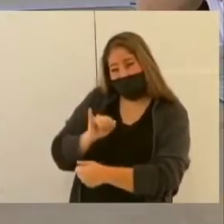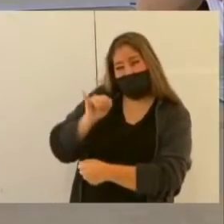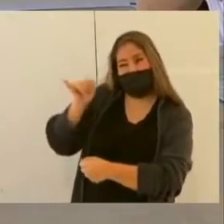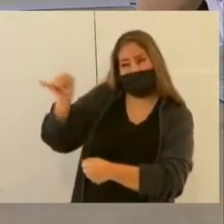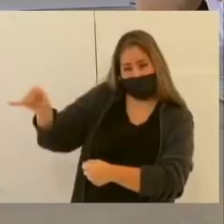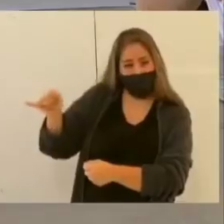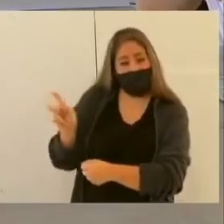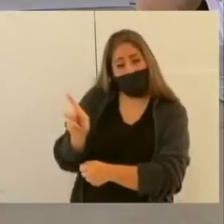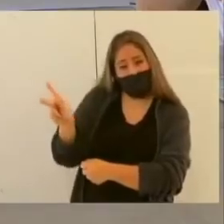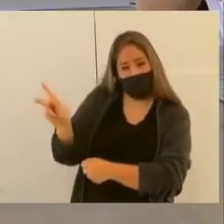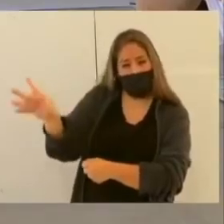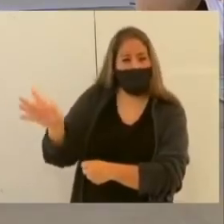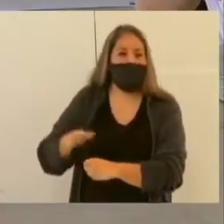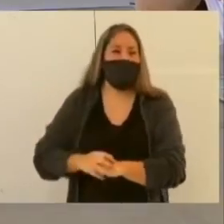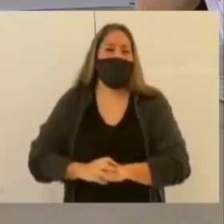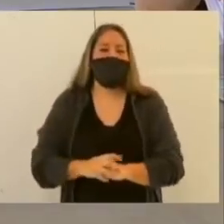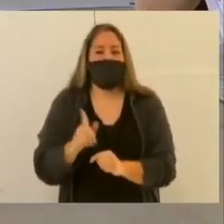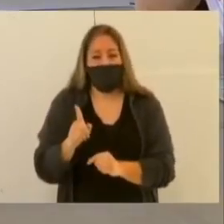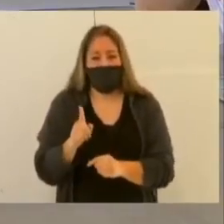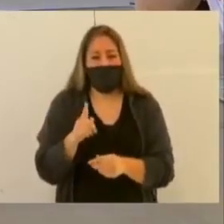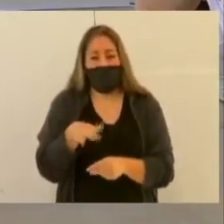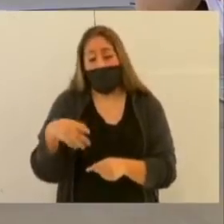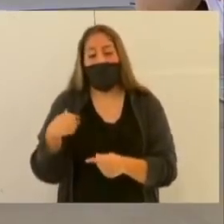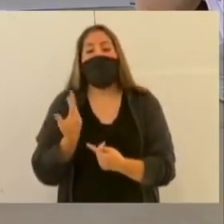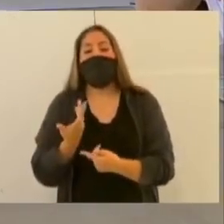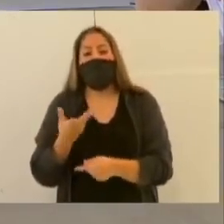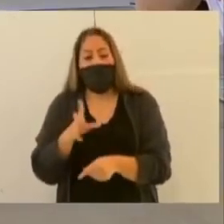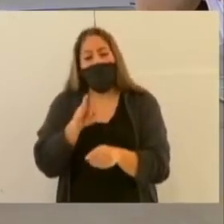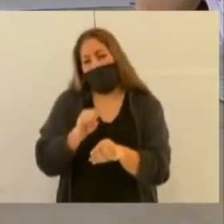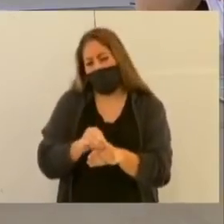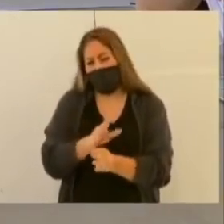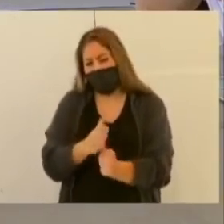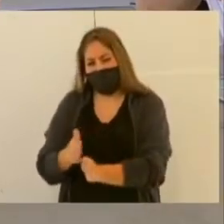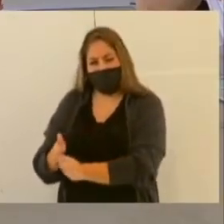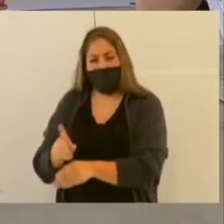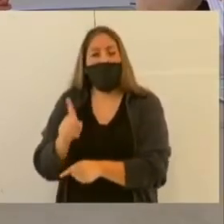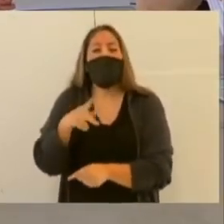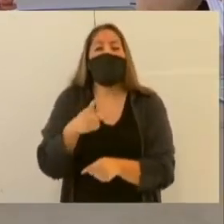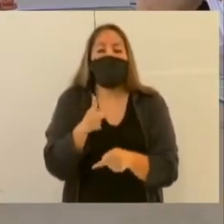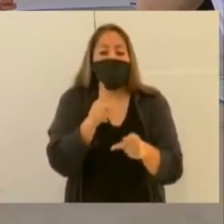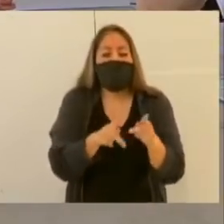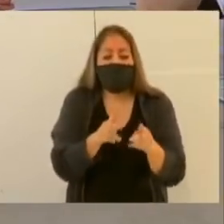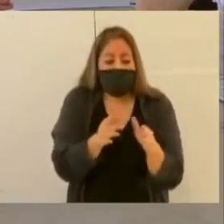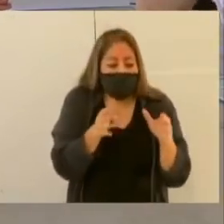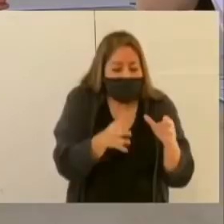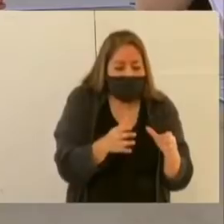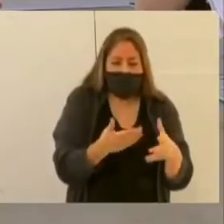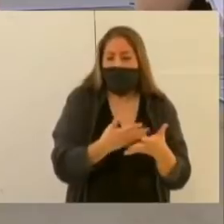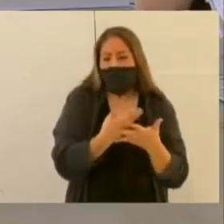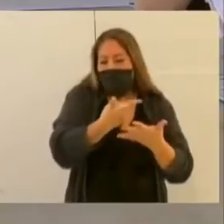En la parte administrativa, en la parte de las concesiones del agua que requerimos,